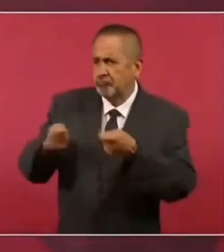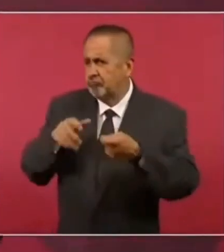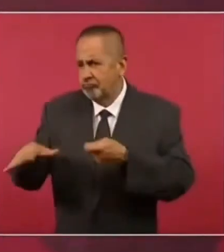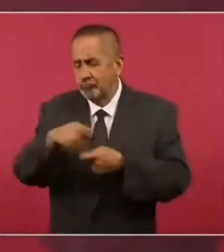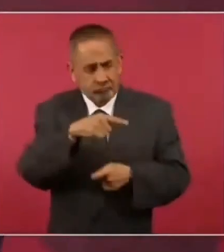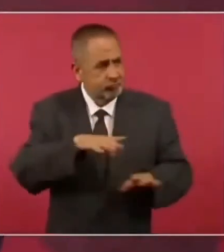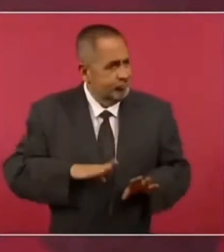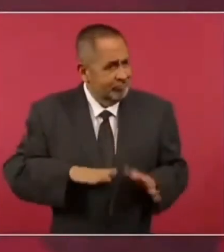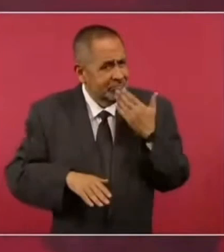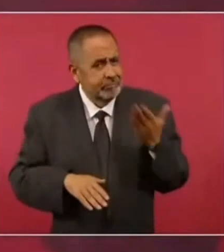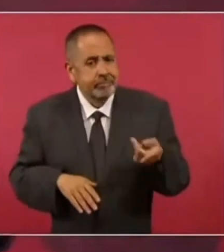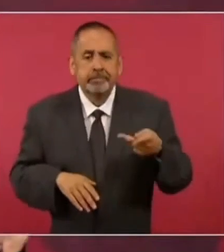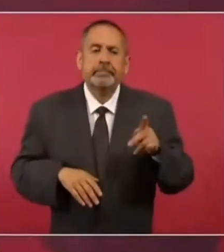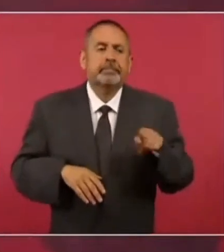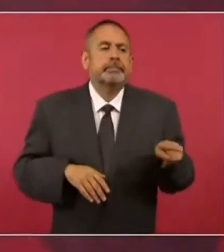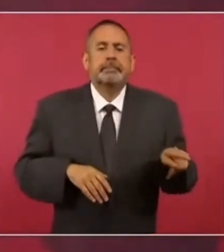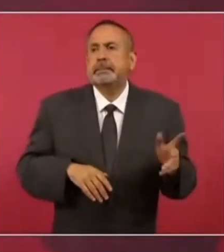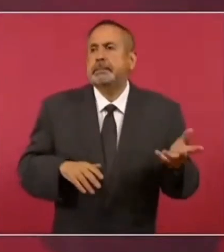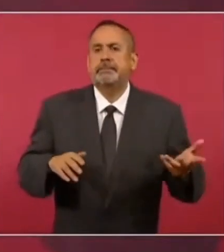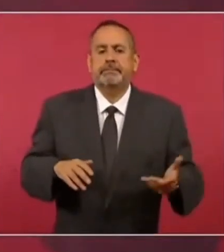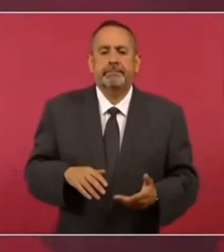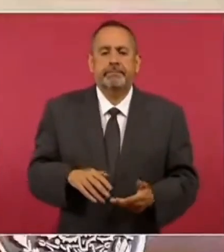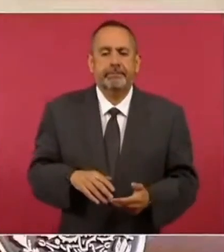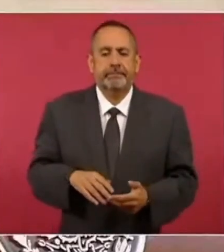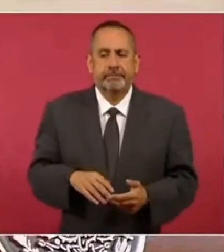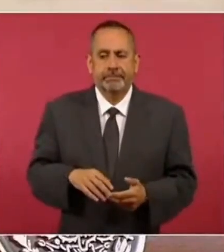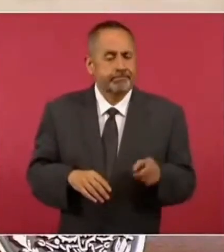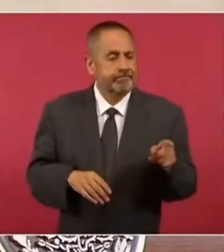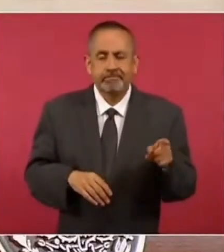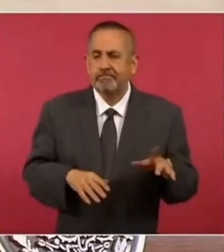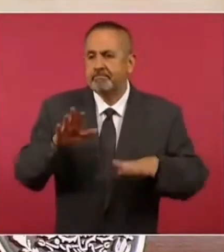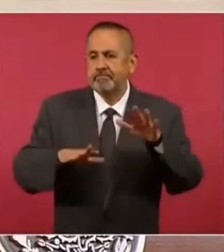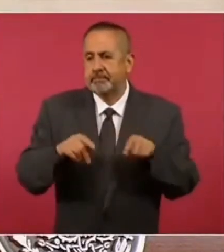Lo que pasa es que a veces